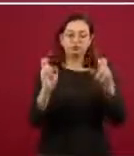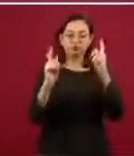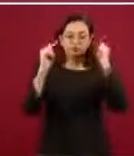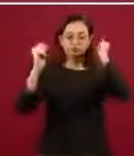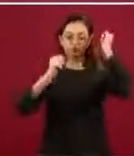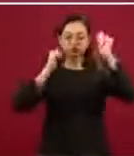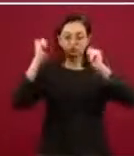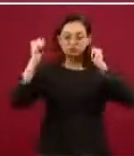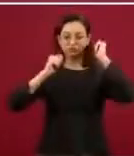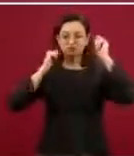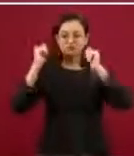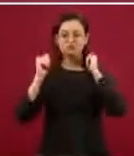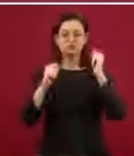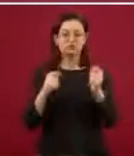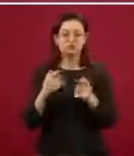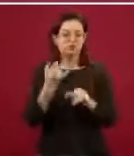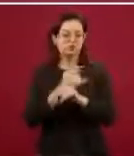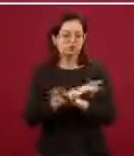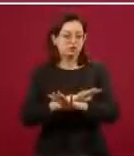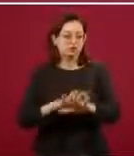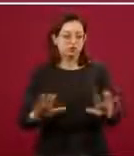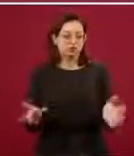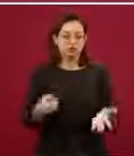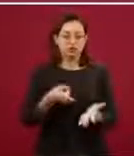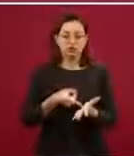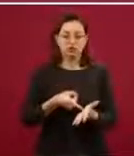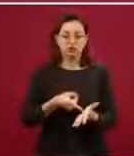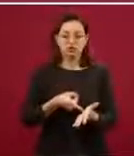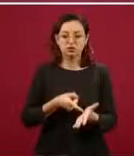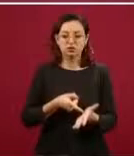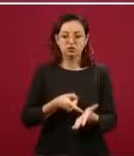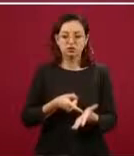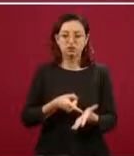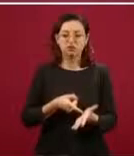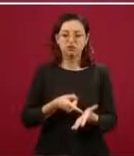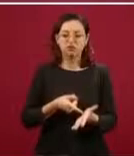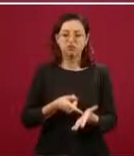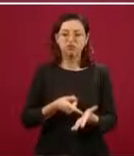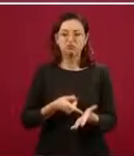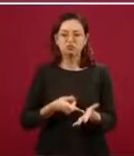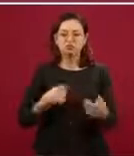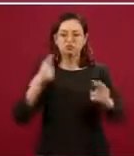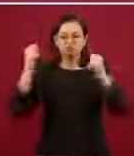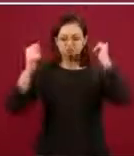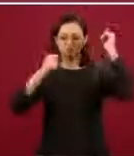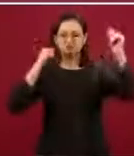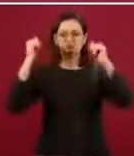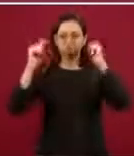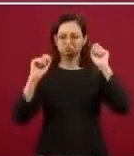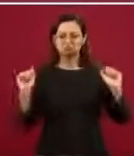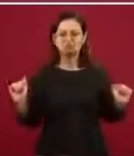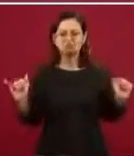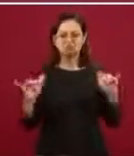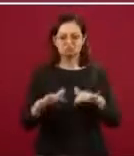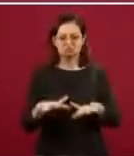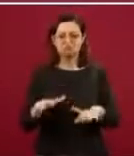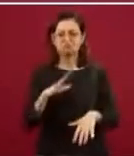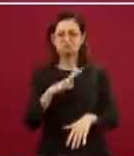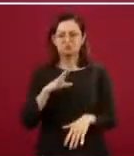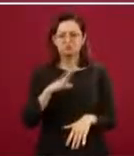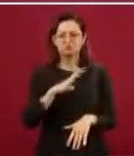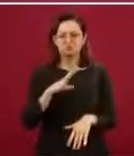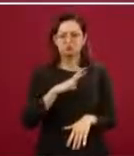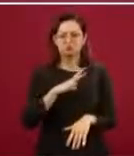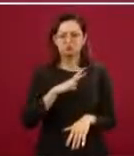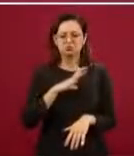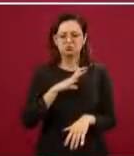de acuerdo a mi información, seguimos teniendo afluencia turística. No hemos